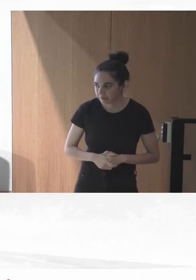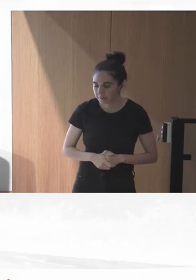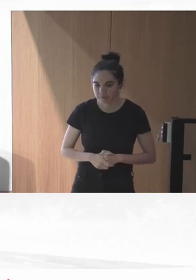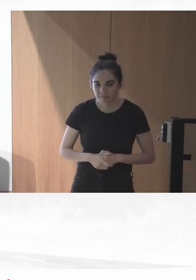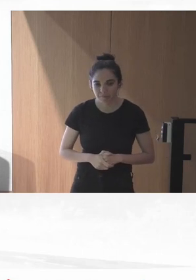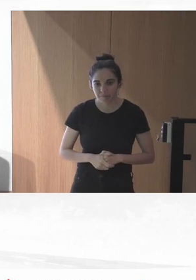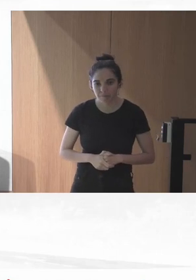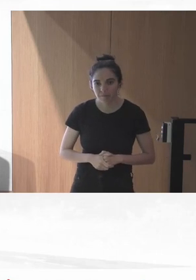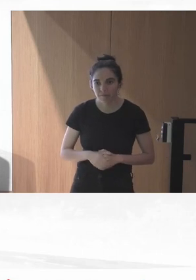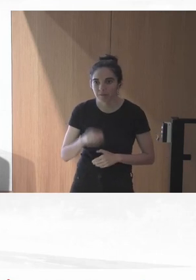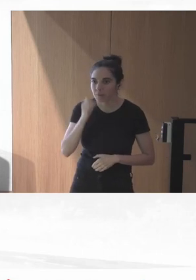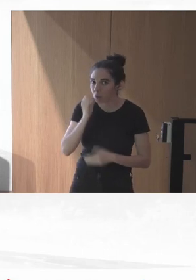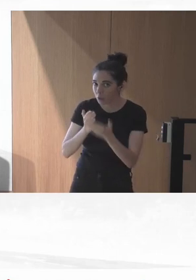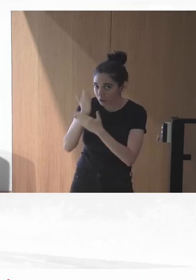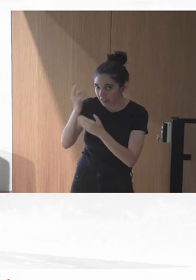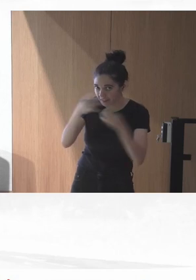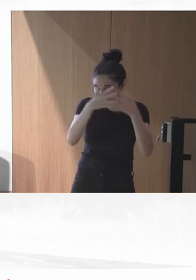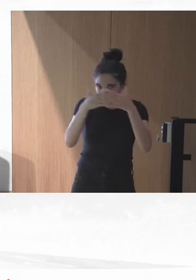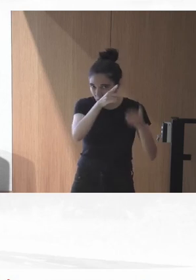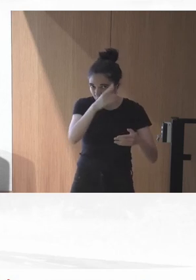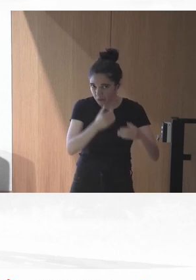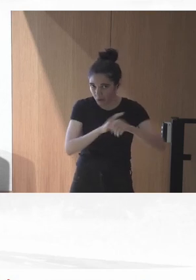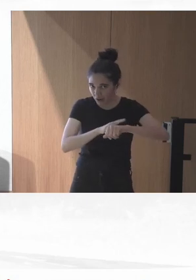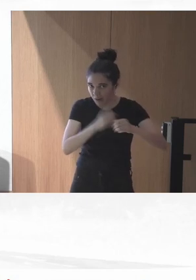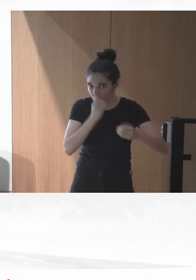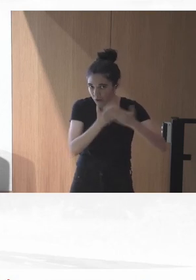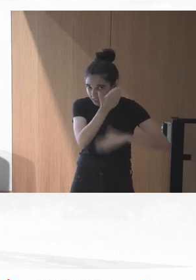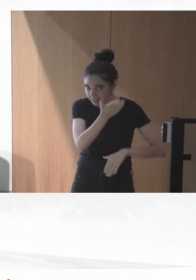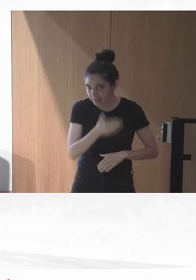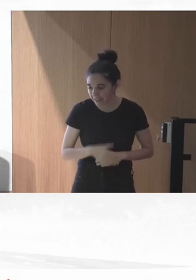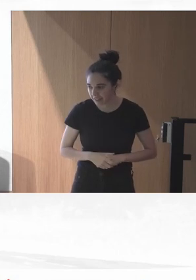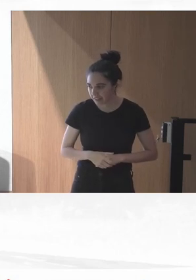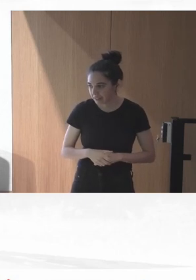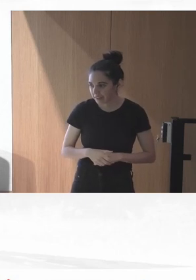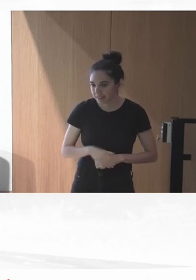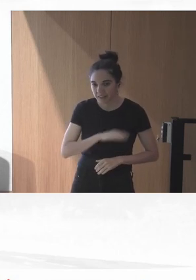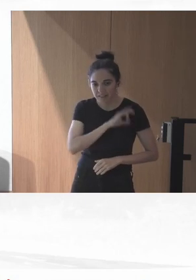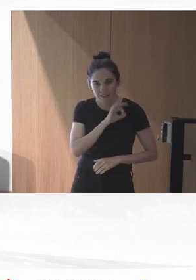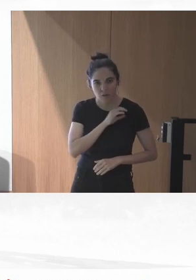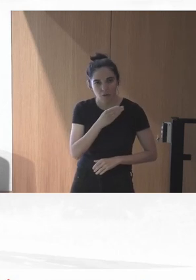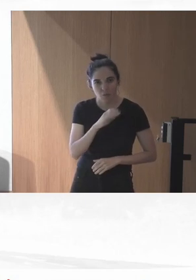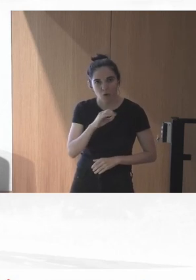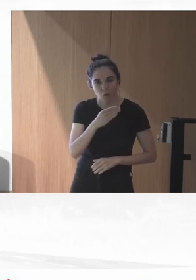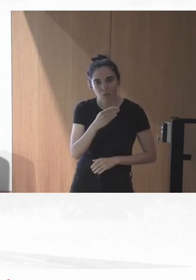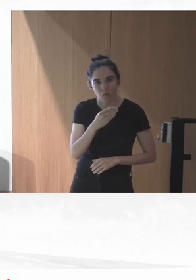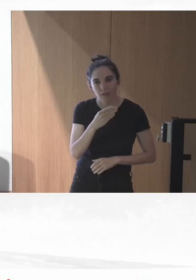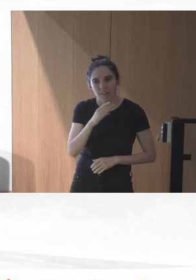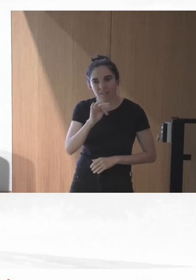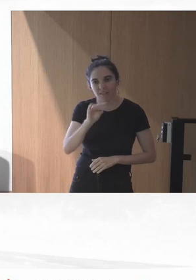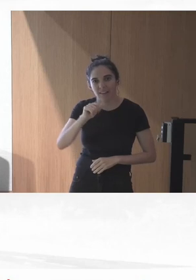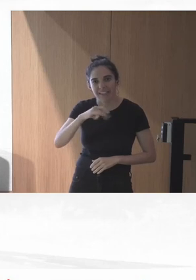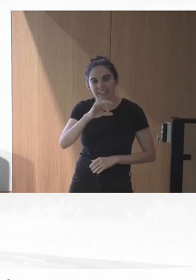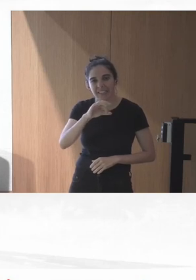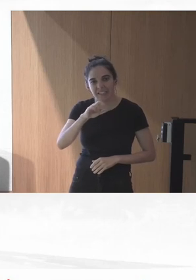Creo que debía decir buenos días, ¿no?, en Estados Unidos. El señor Bob Fleischner se jubiló después de